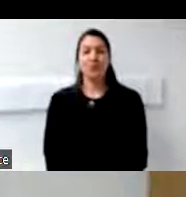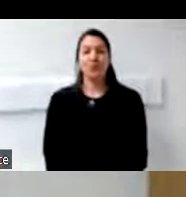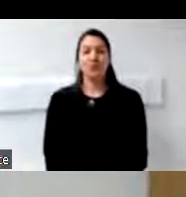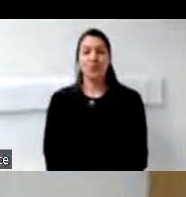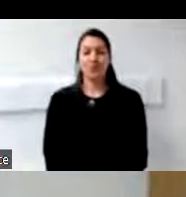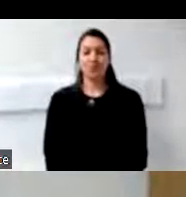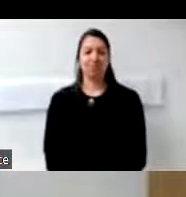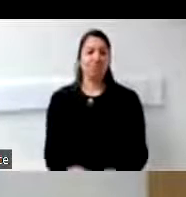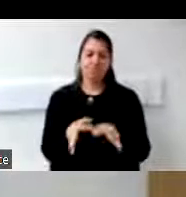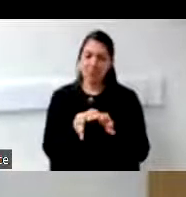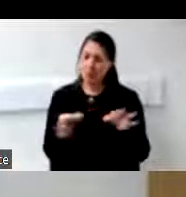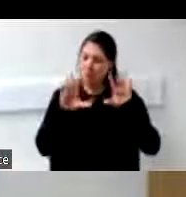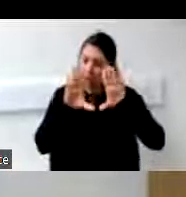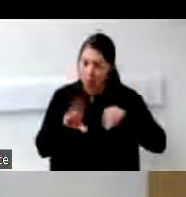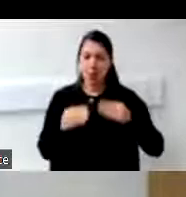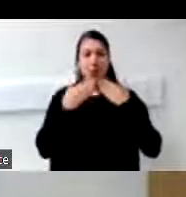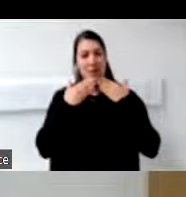Excelente todo, muchas gracias.